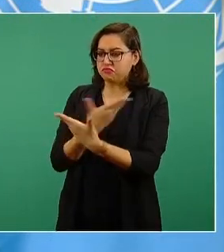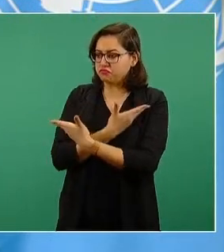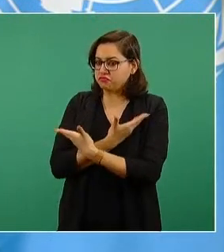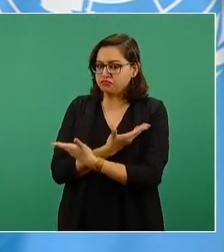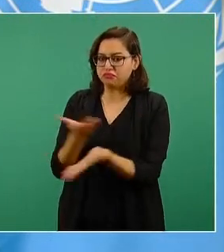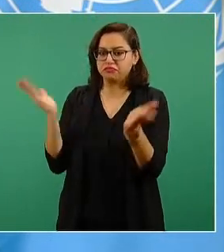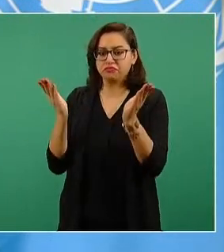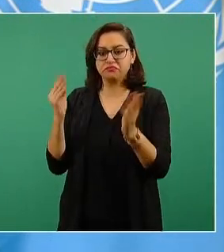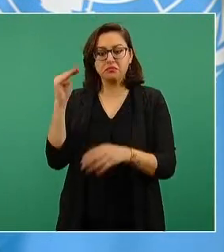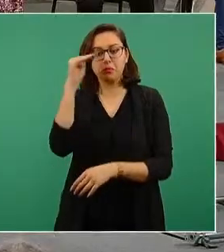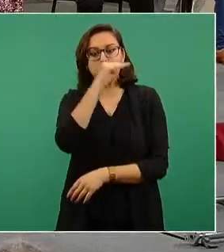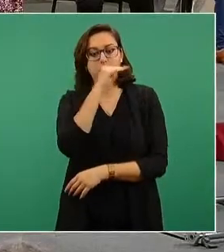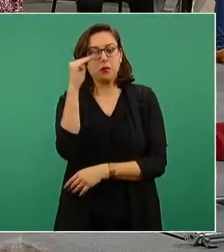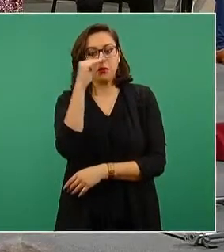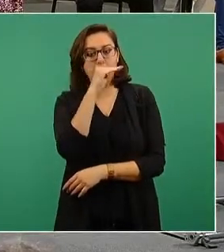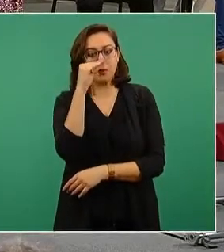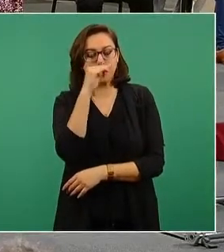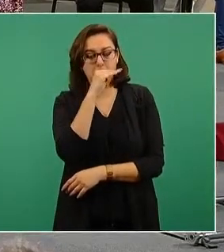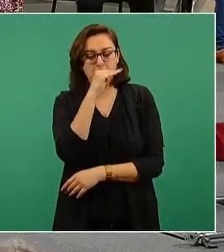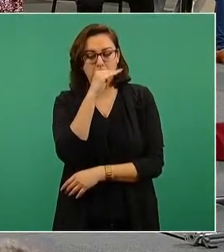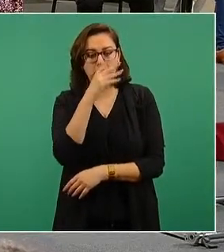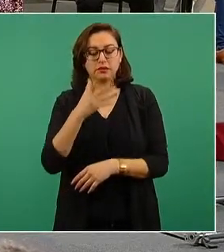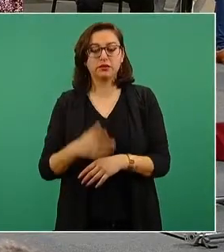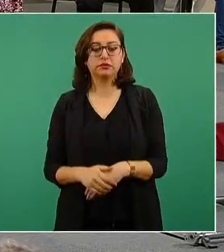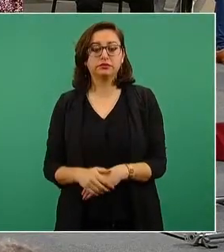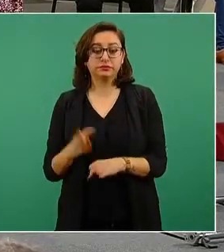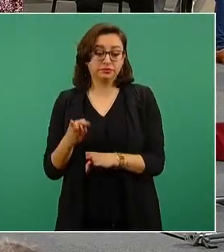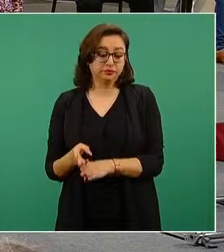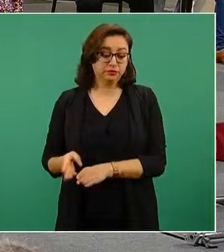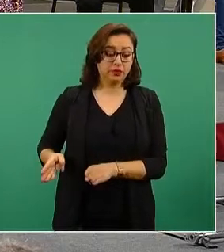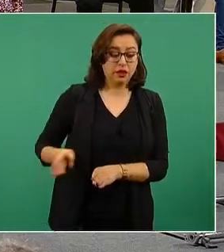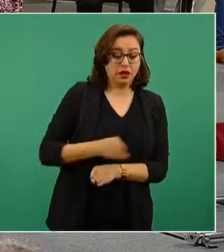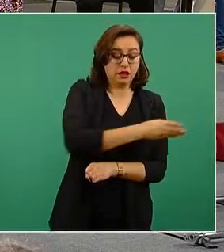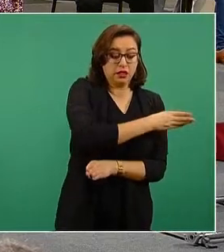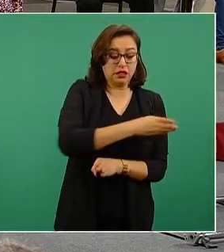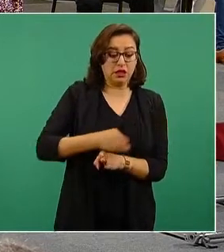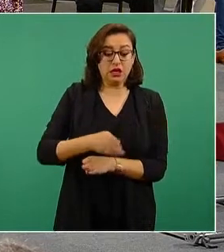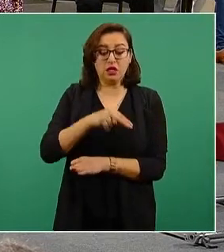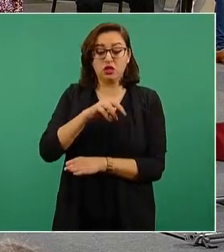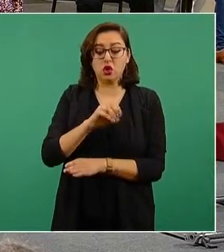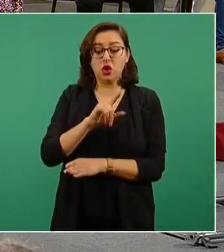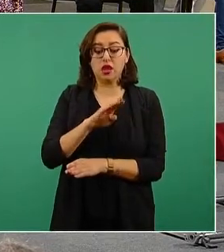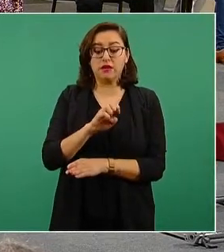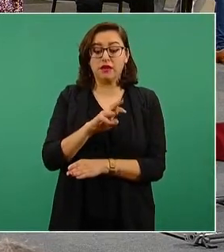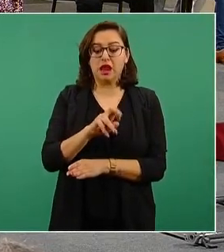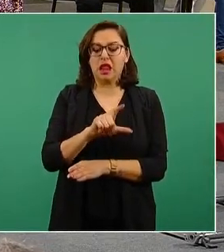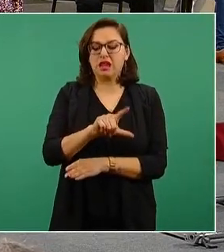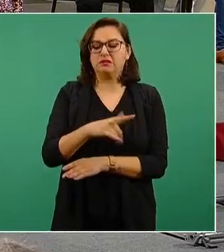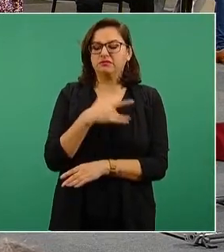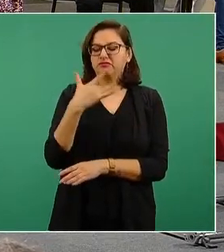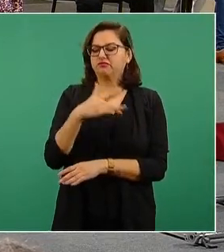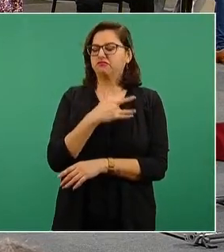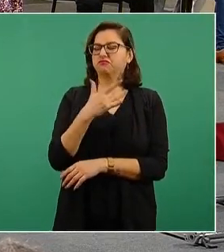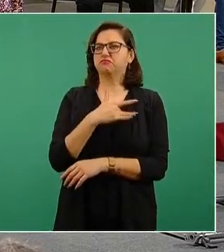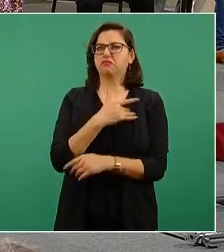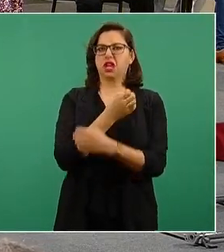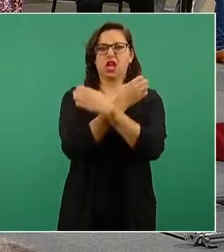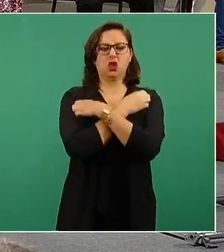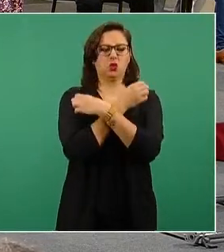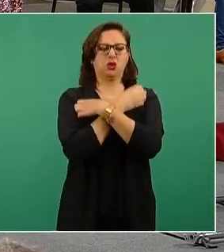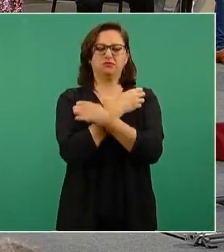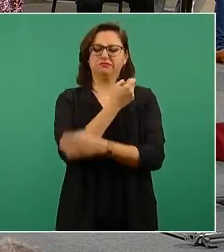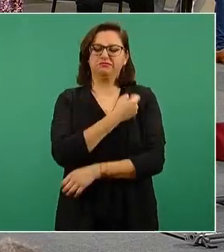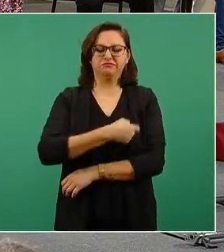gratuita. En el periodo neoliberal se apostó a que la educación y la